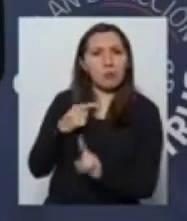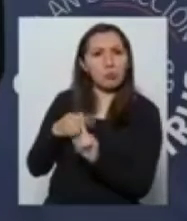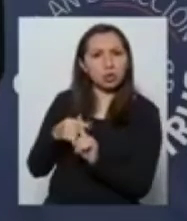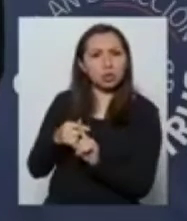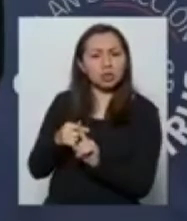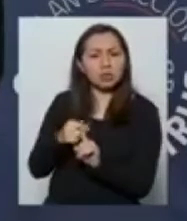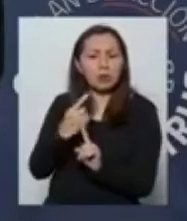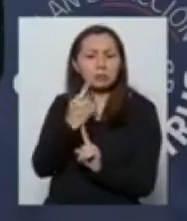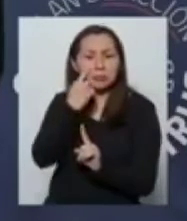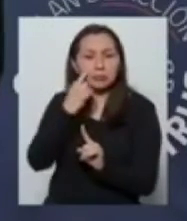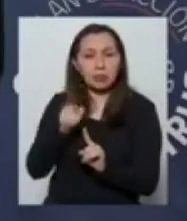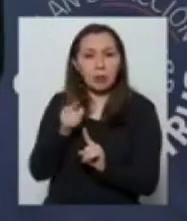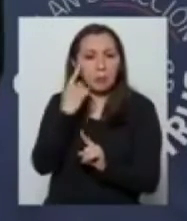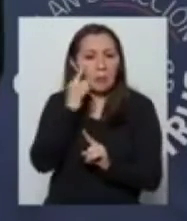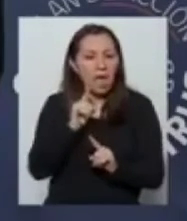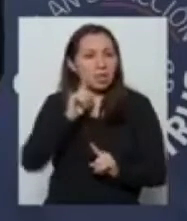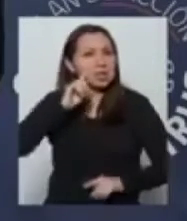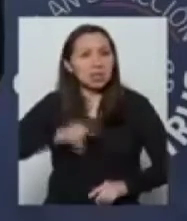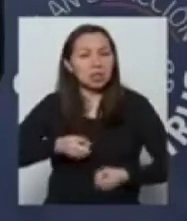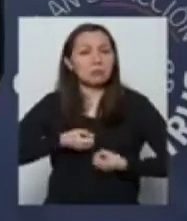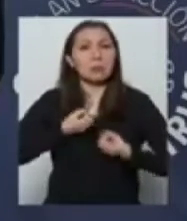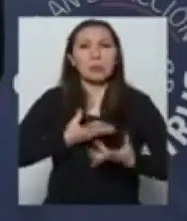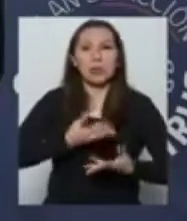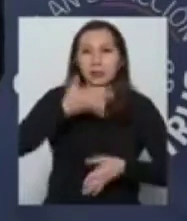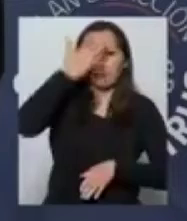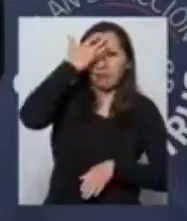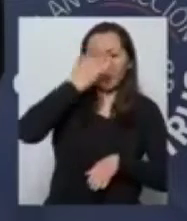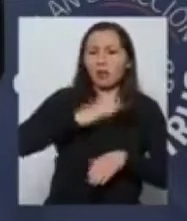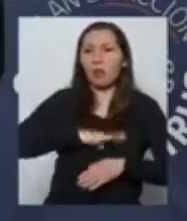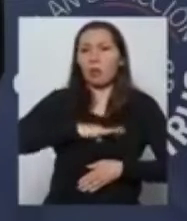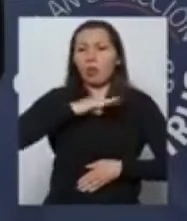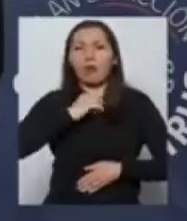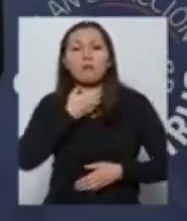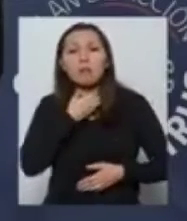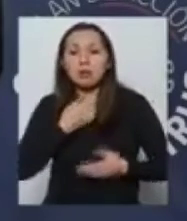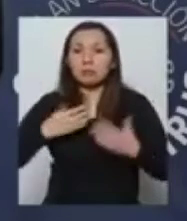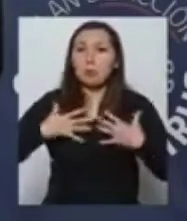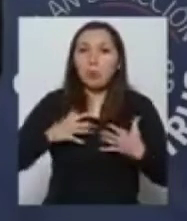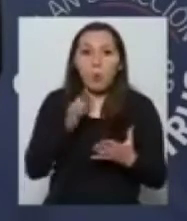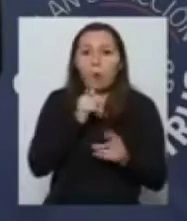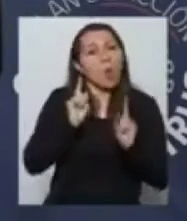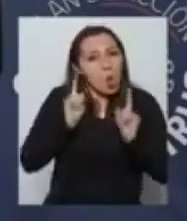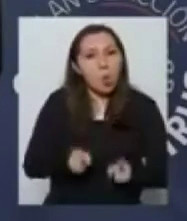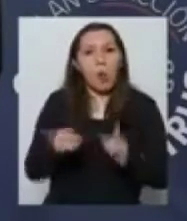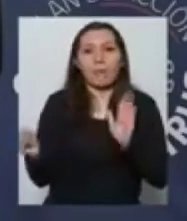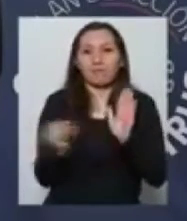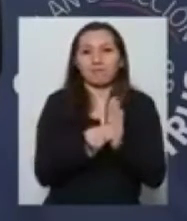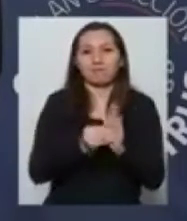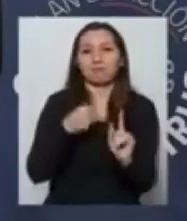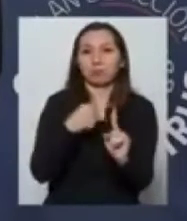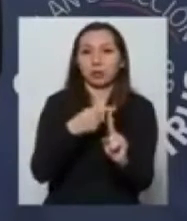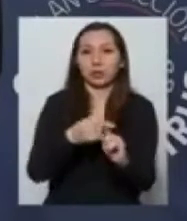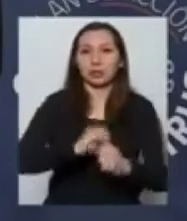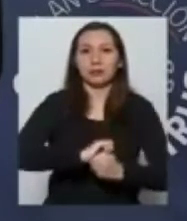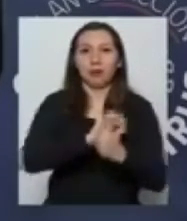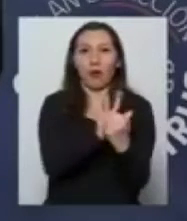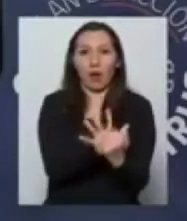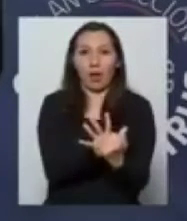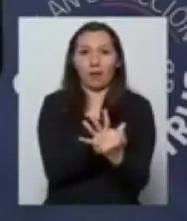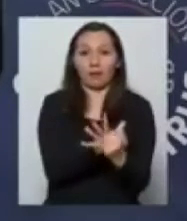no tenga síntomas, uno debe notificar ese caso como positivo. Esto quiere